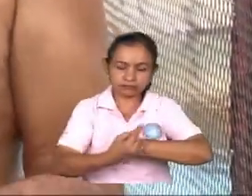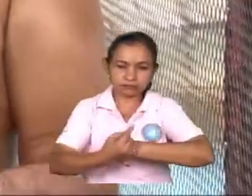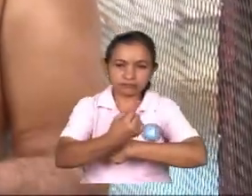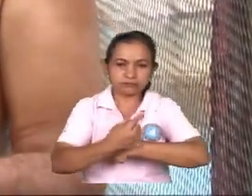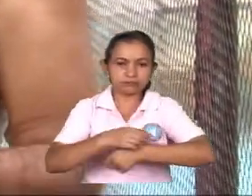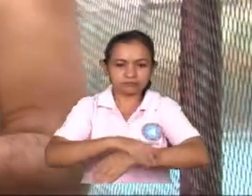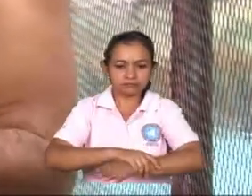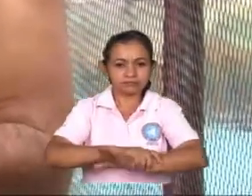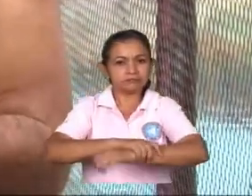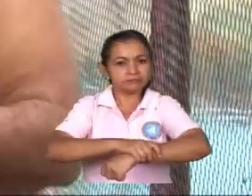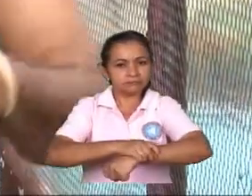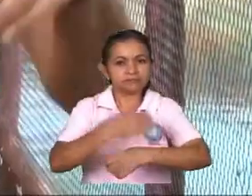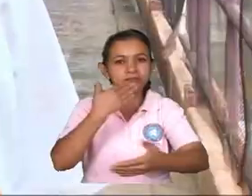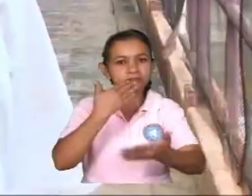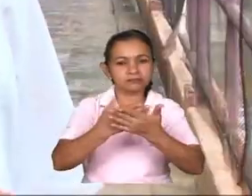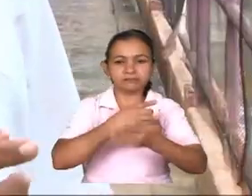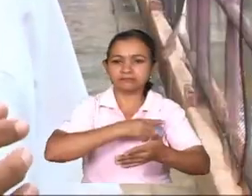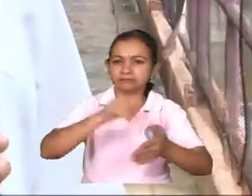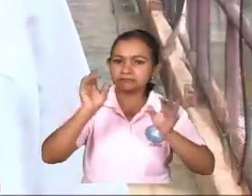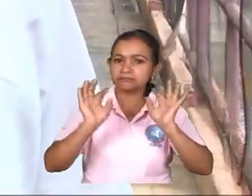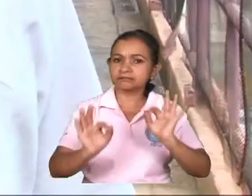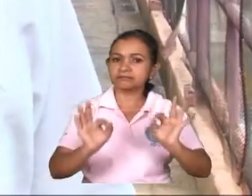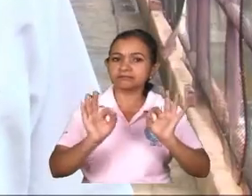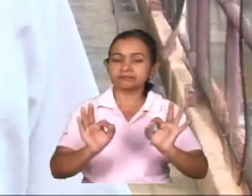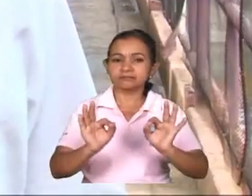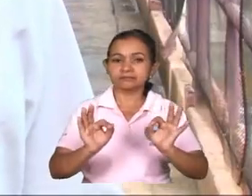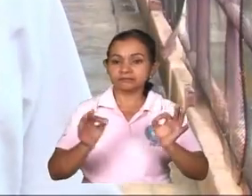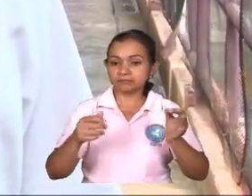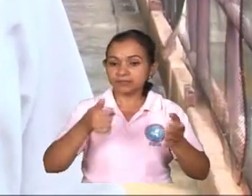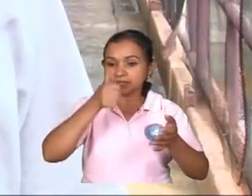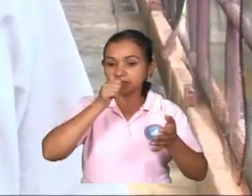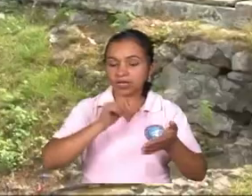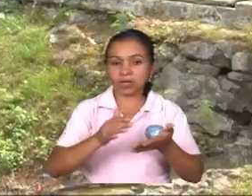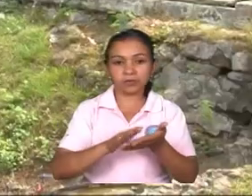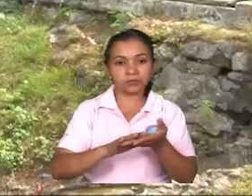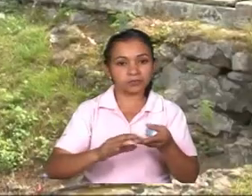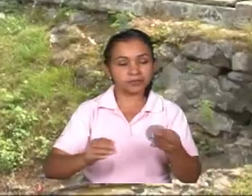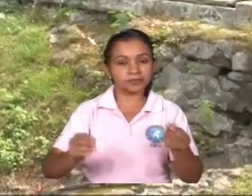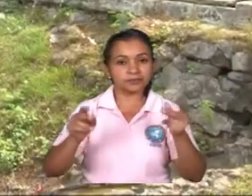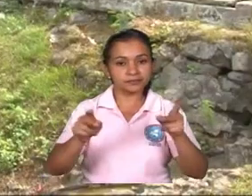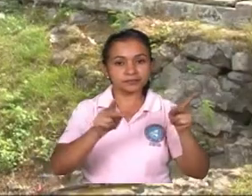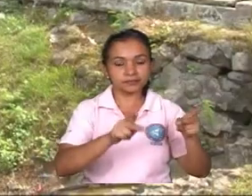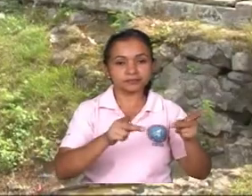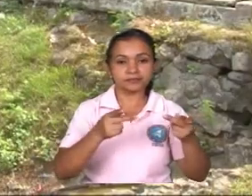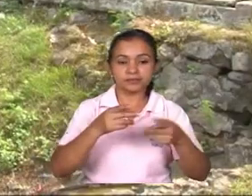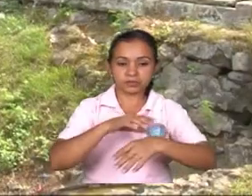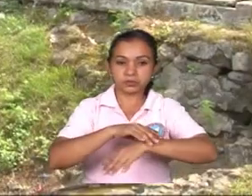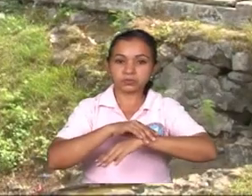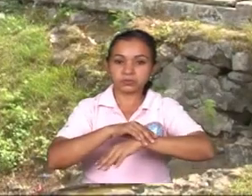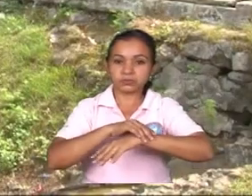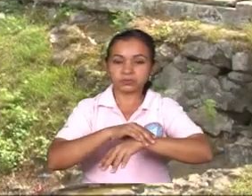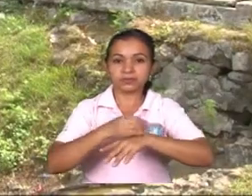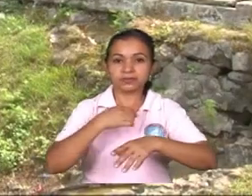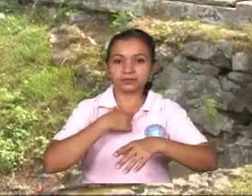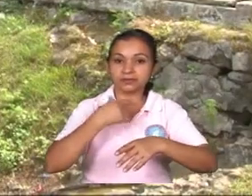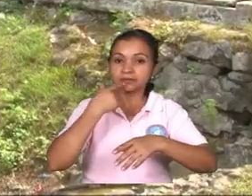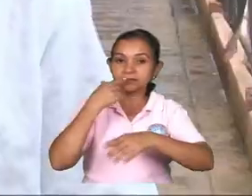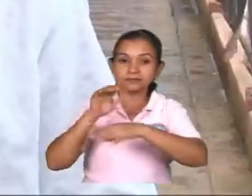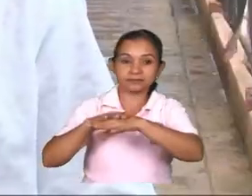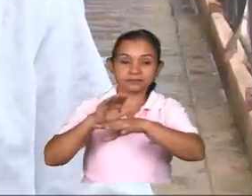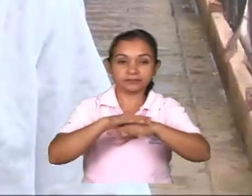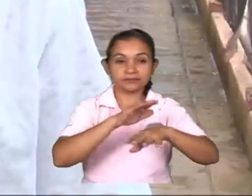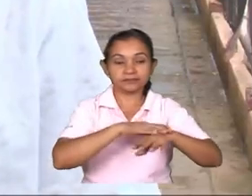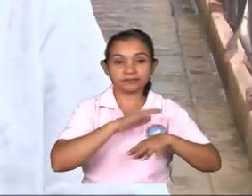aquí me lo compuse, gracias a Dios lo tengo bien. Son medicinales en el sentido de la gente que padece de los huesos. Yo los invito de que